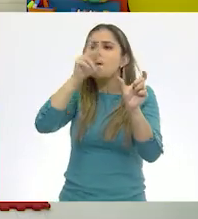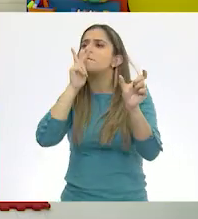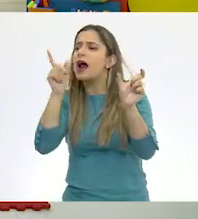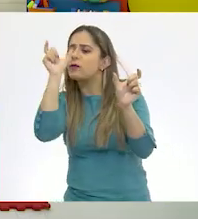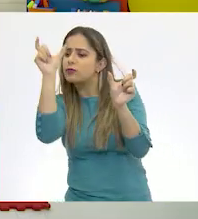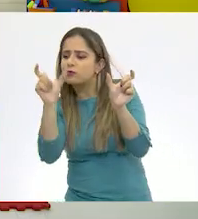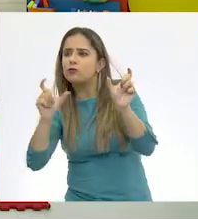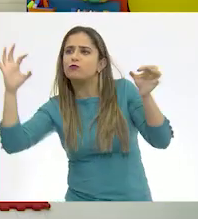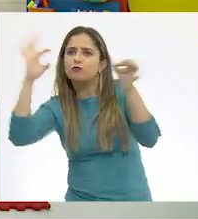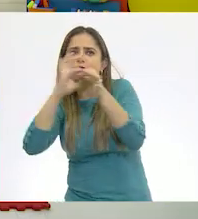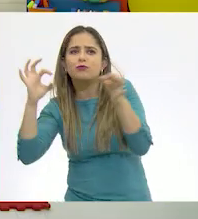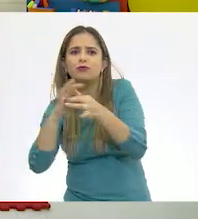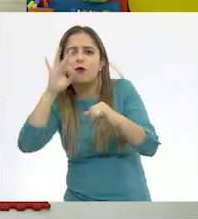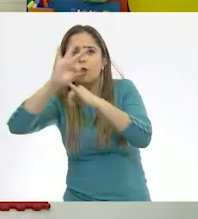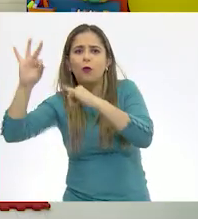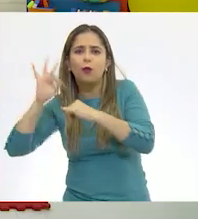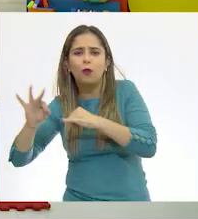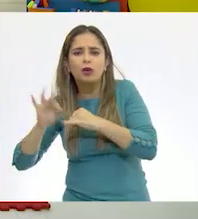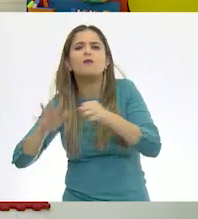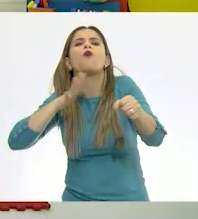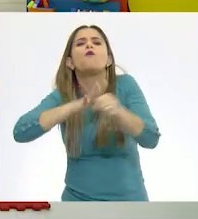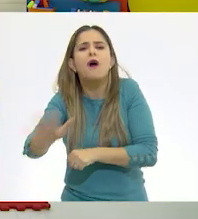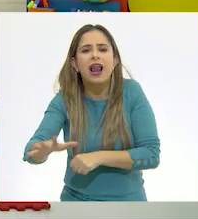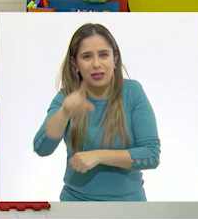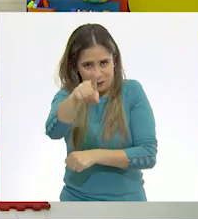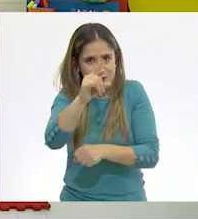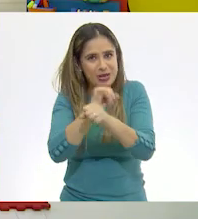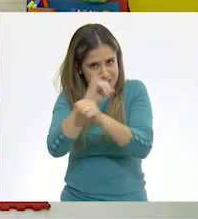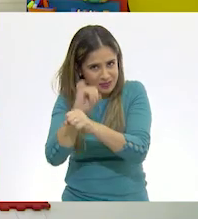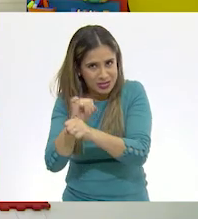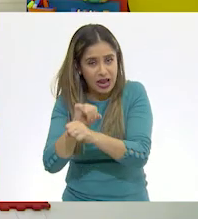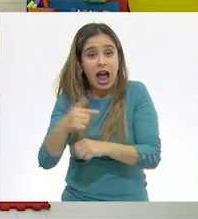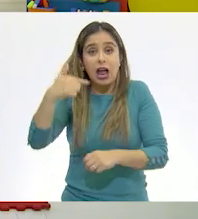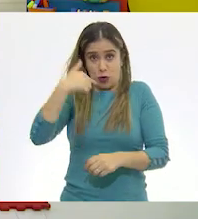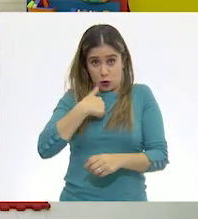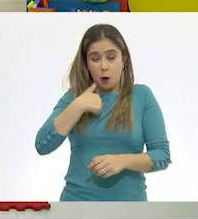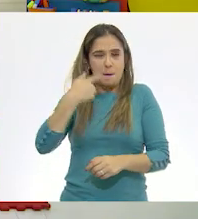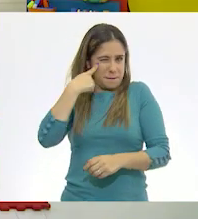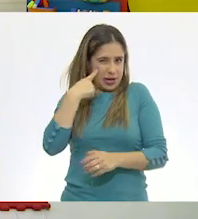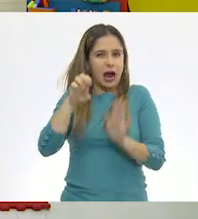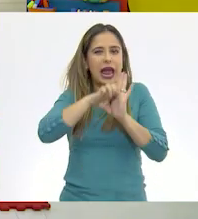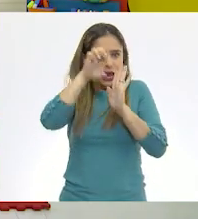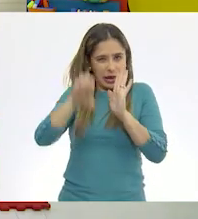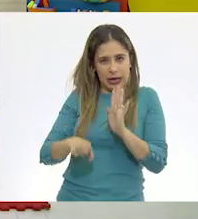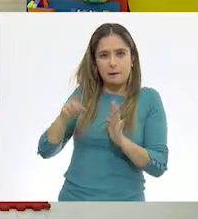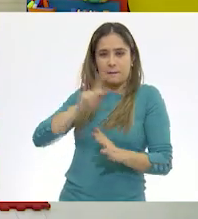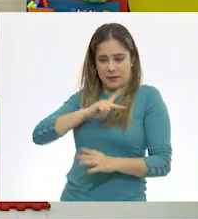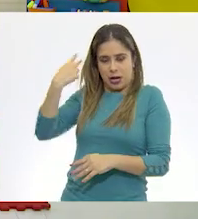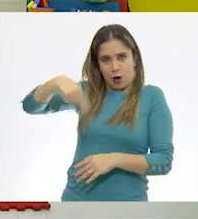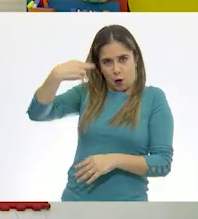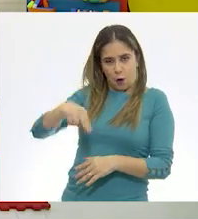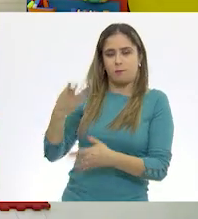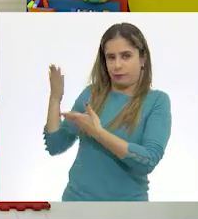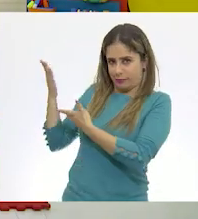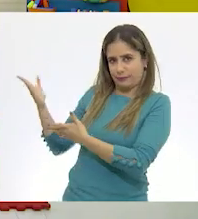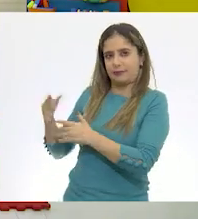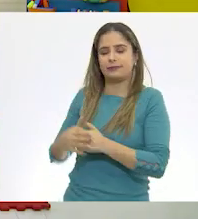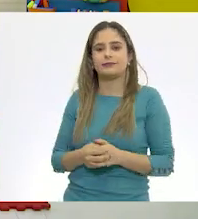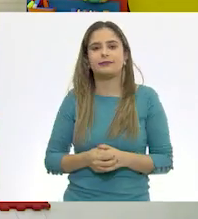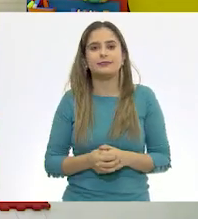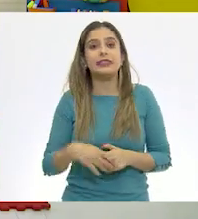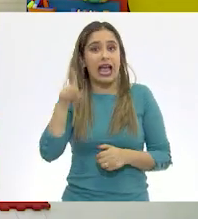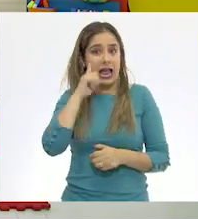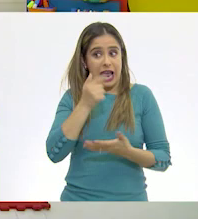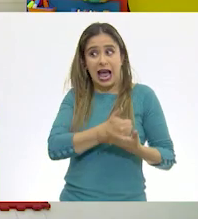¡Wow! ¡Es un gran reto! Yo haré el mío. Lo voy a escribir en el pizarrón. ¡Ay, qué emoción! A ver,